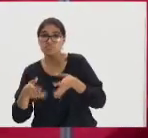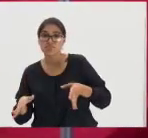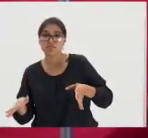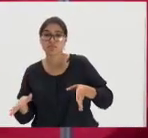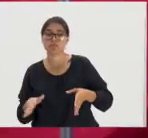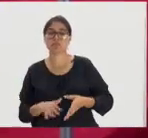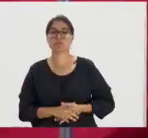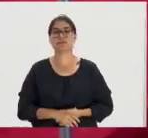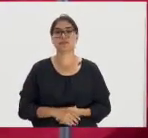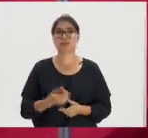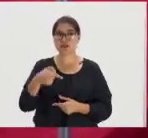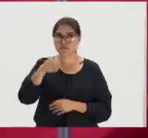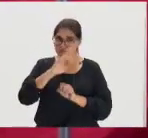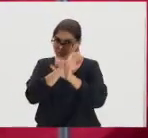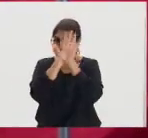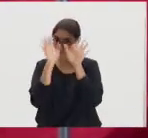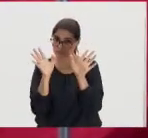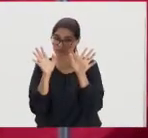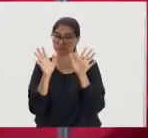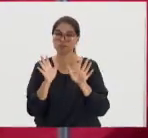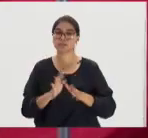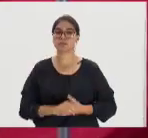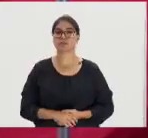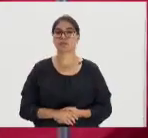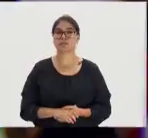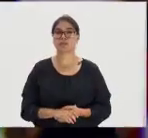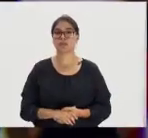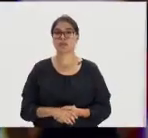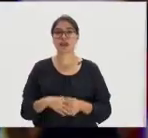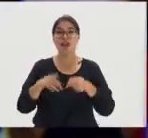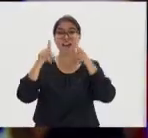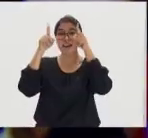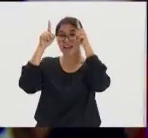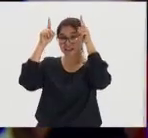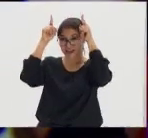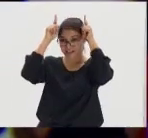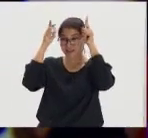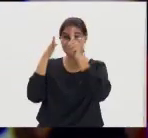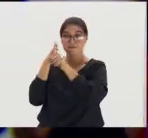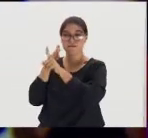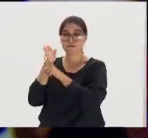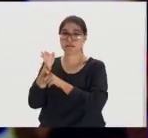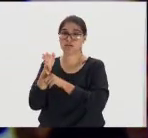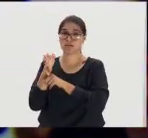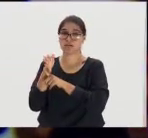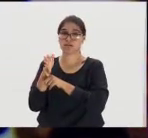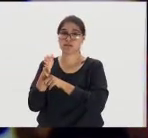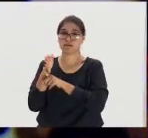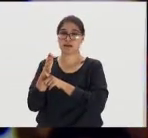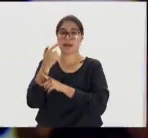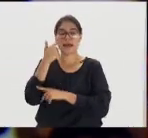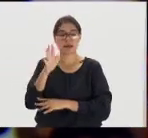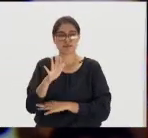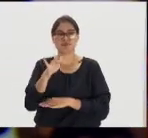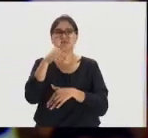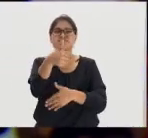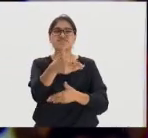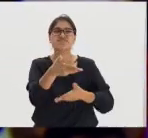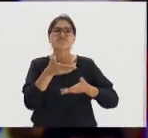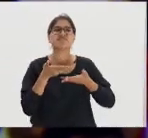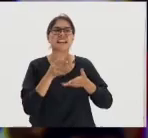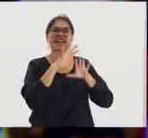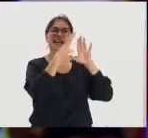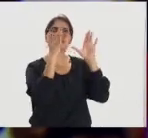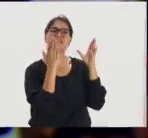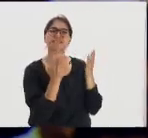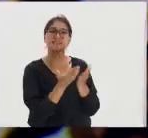¿Cuántos están entendiendo? Son dardos del enemigo. ¿Qué te ofrecieron, pues? ¿Qué te ofrecieron? Es por